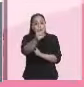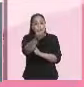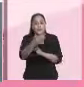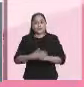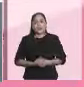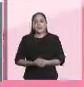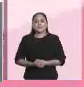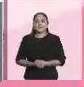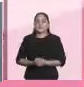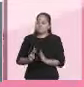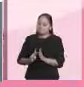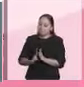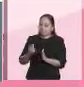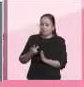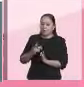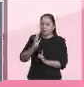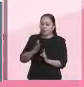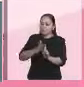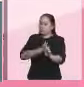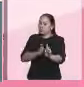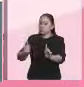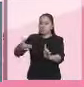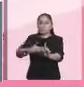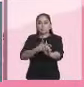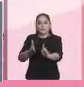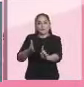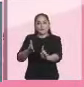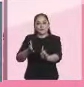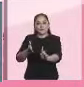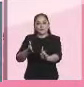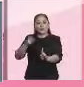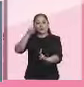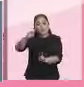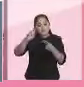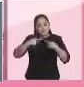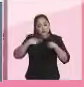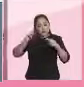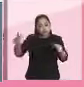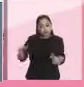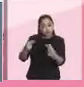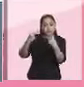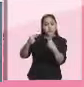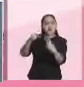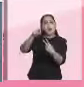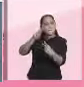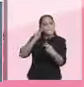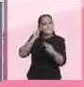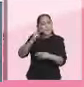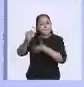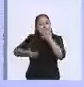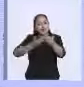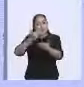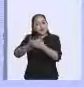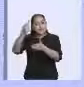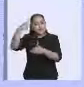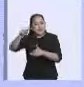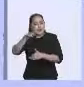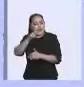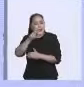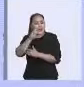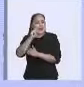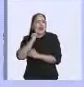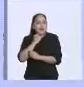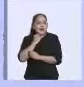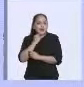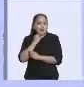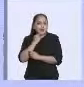Pero, otra vez, puras evasivas. Revisen ustedes que nos están viendo. El plan de nación de López Obrador es público. En